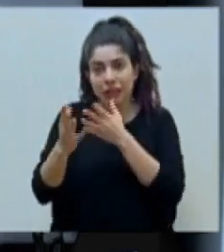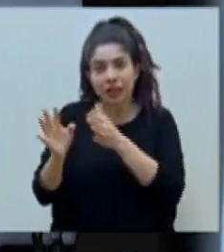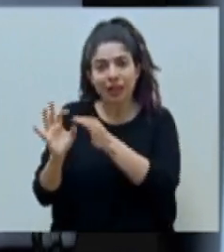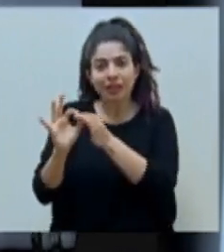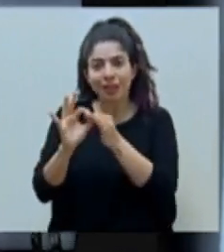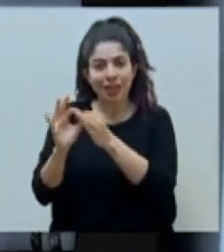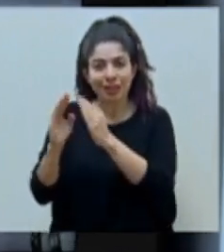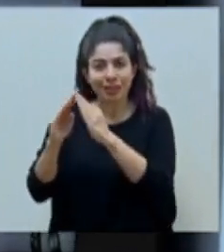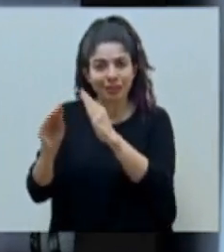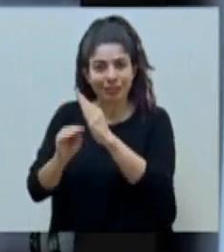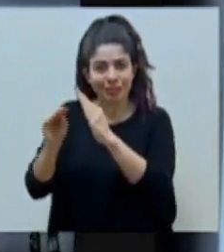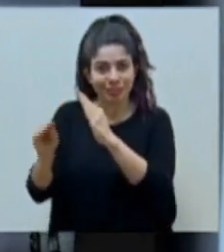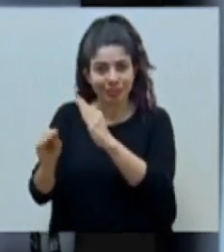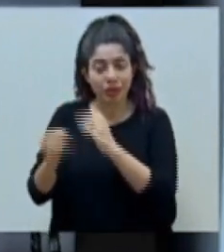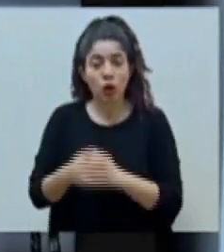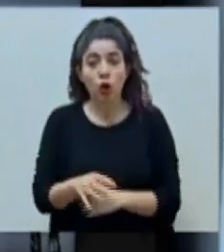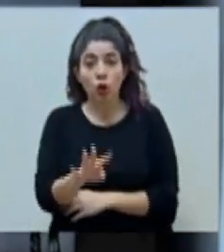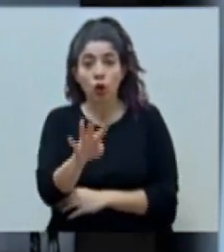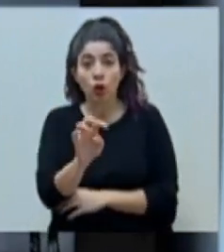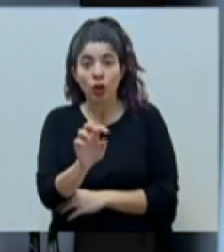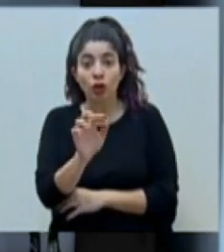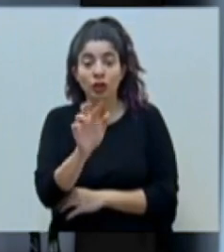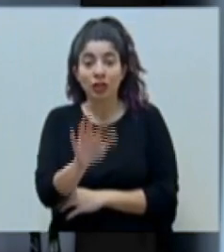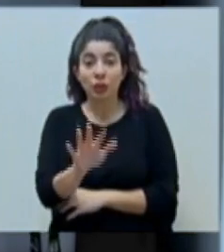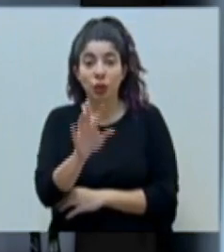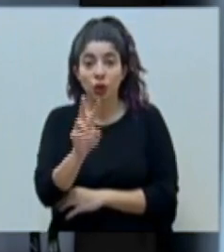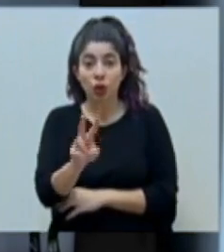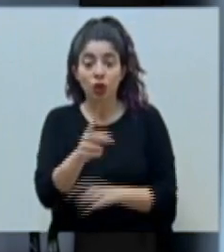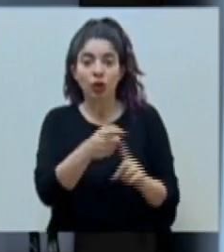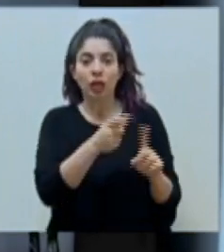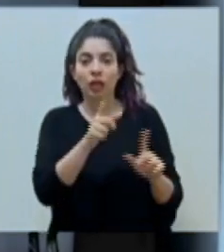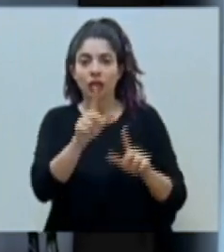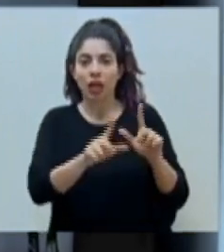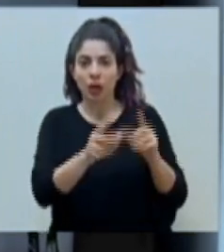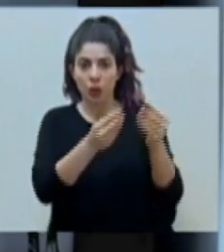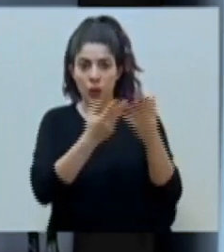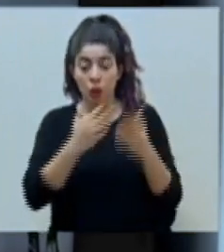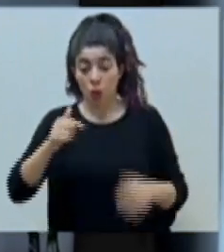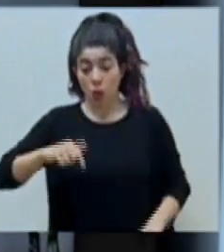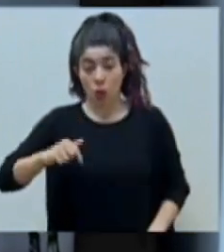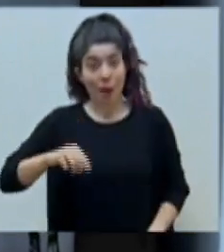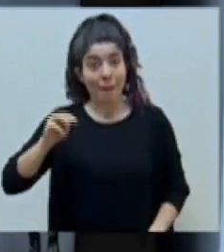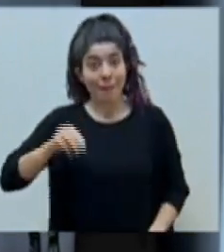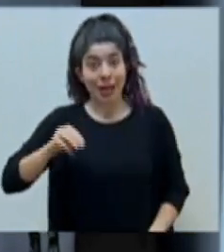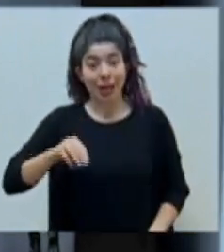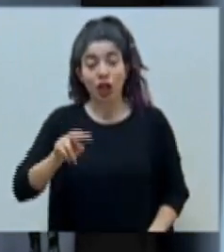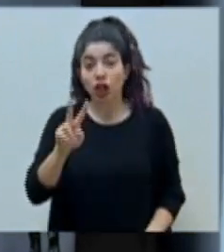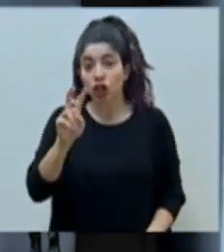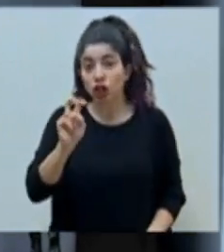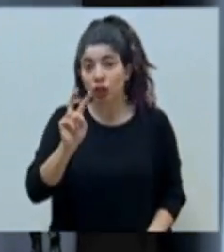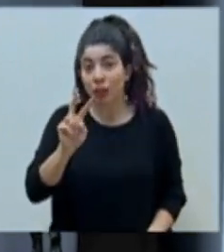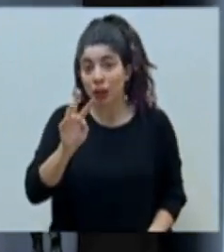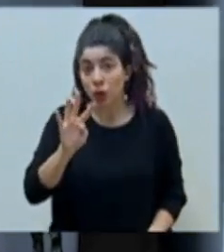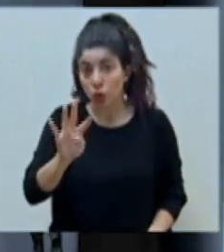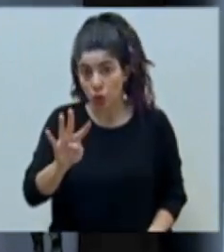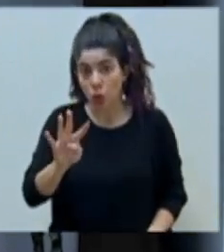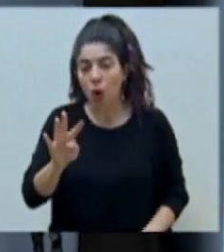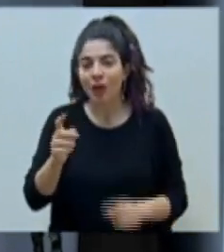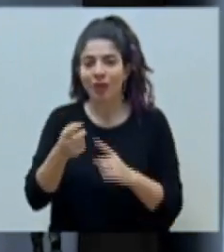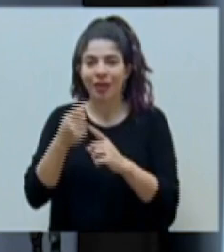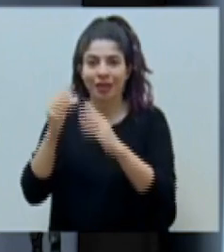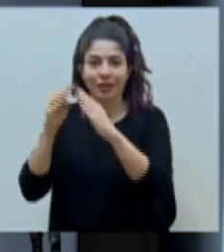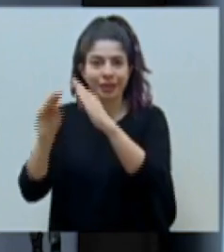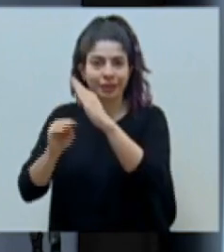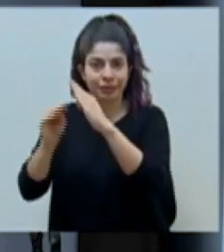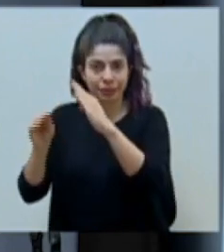nexo epidemiológico y 452 por laboratorio. Para este martes, 224 fueron diagnosticados por